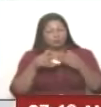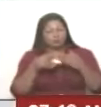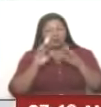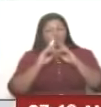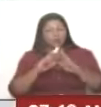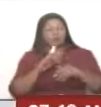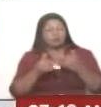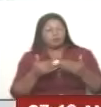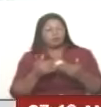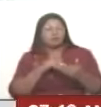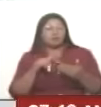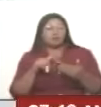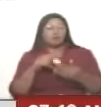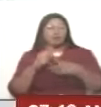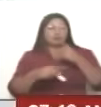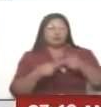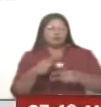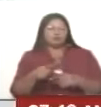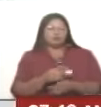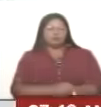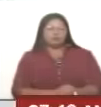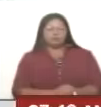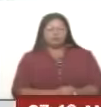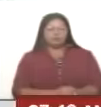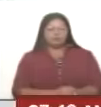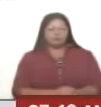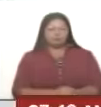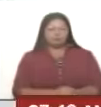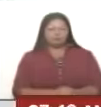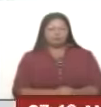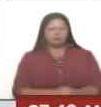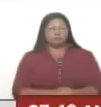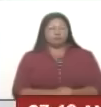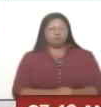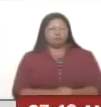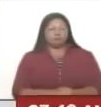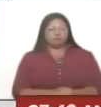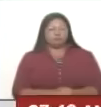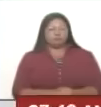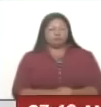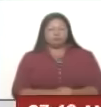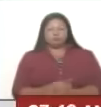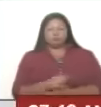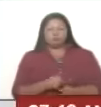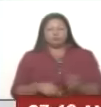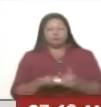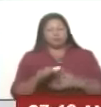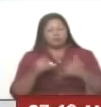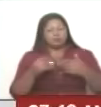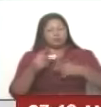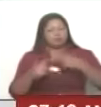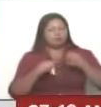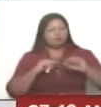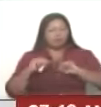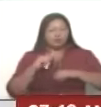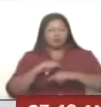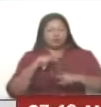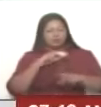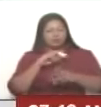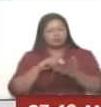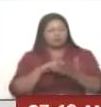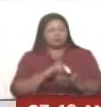de la producción y el trabajo, que fue precisamente lo que no nos permitían a nosotros desplegar las fuerzas productivas de la nación